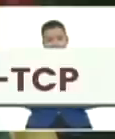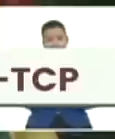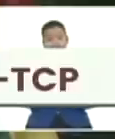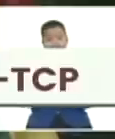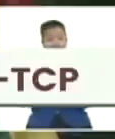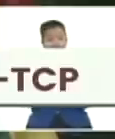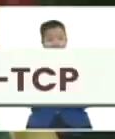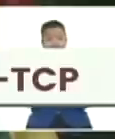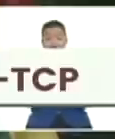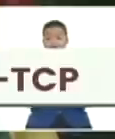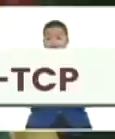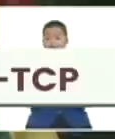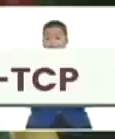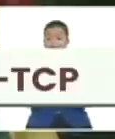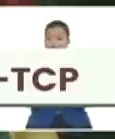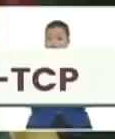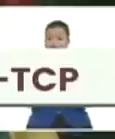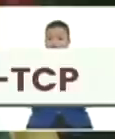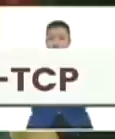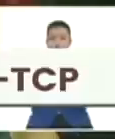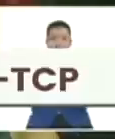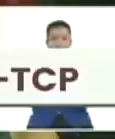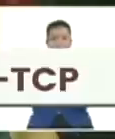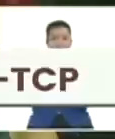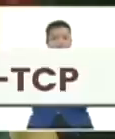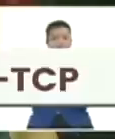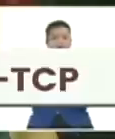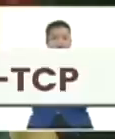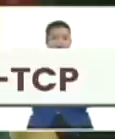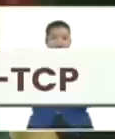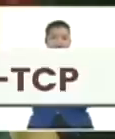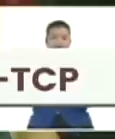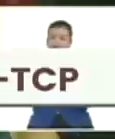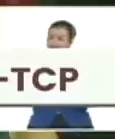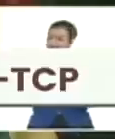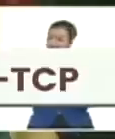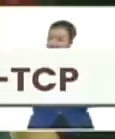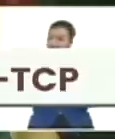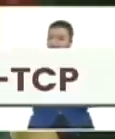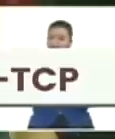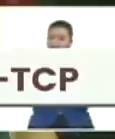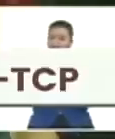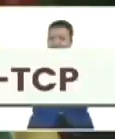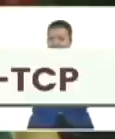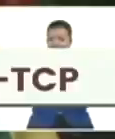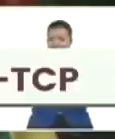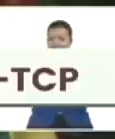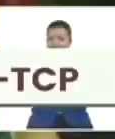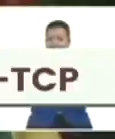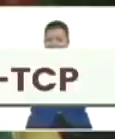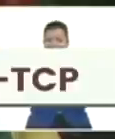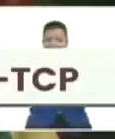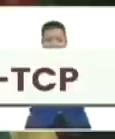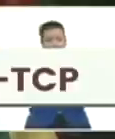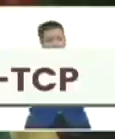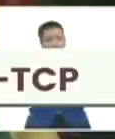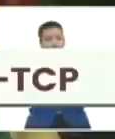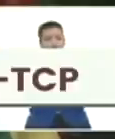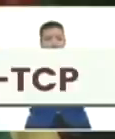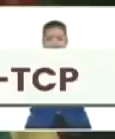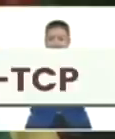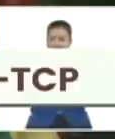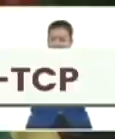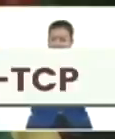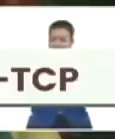que nos continúan viendo como su patio trasero, como territorio de disputa por nuestros recursos naturales, como